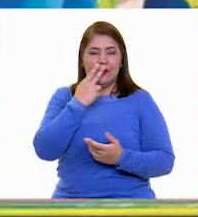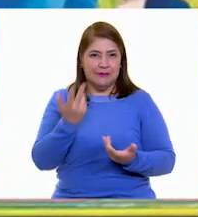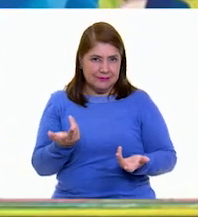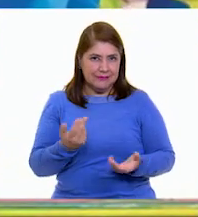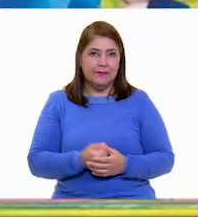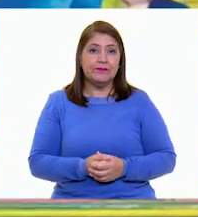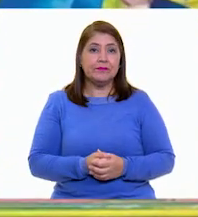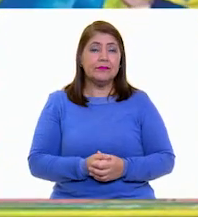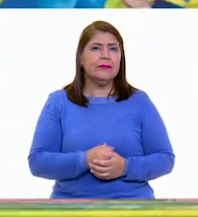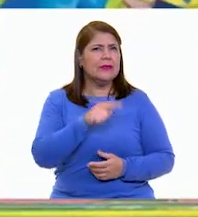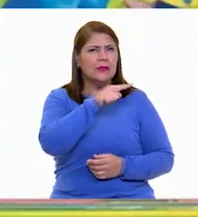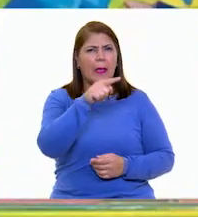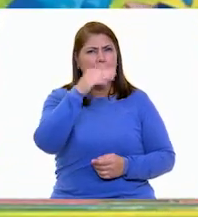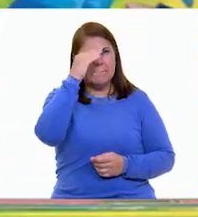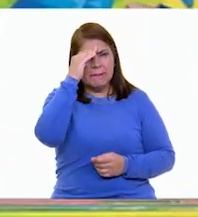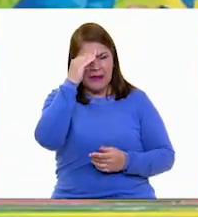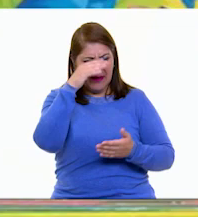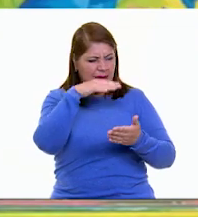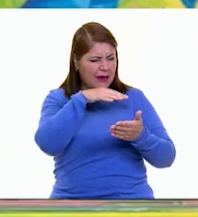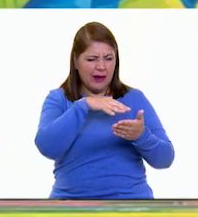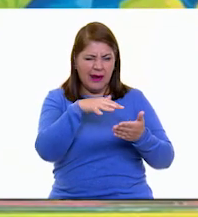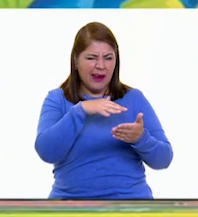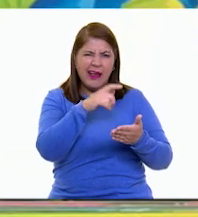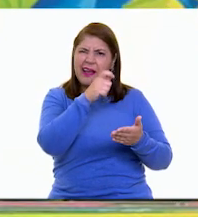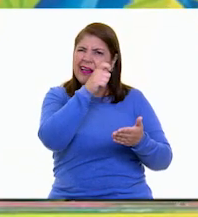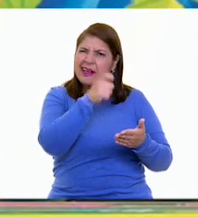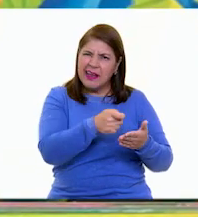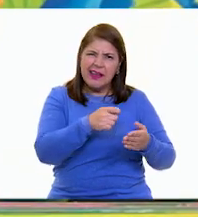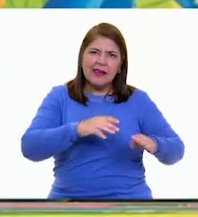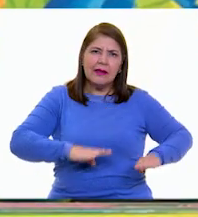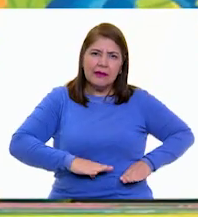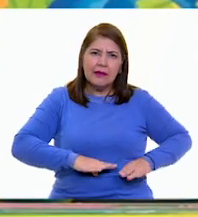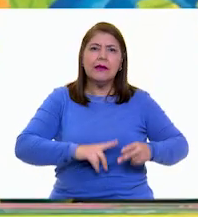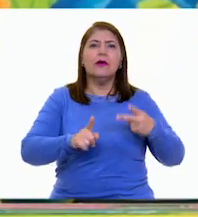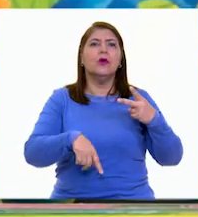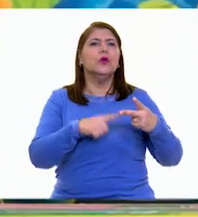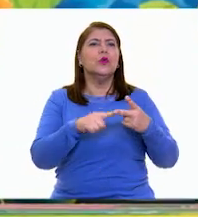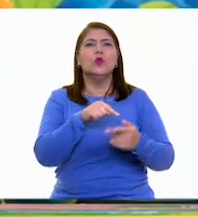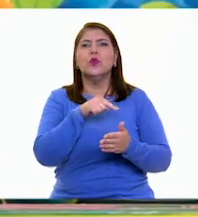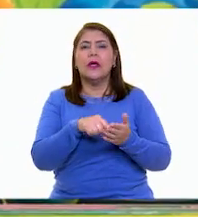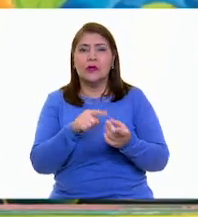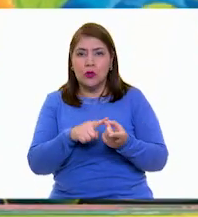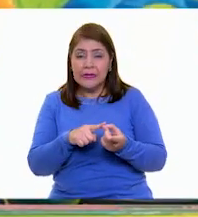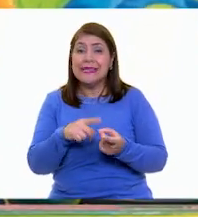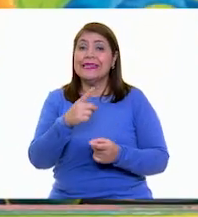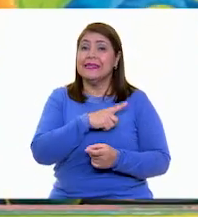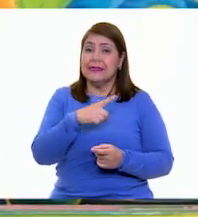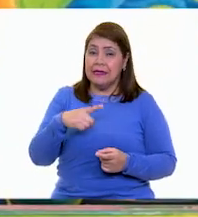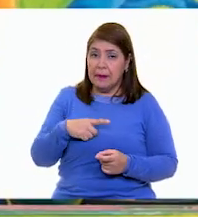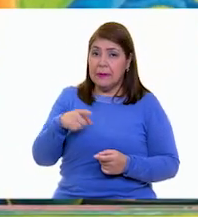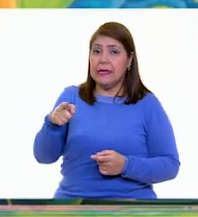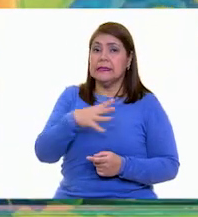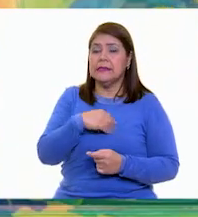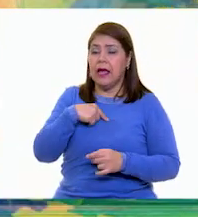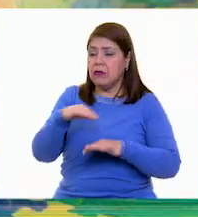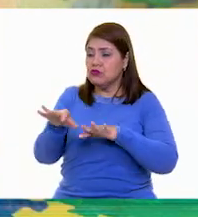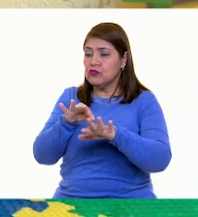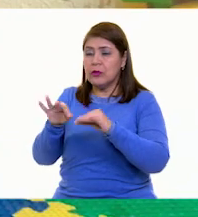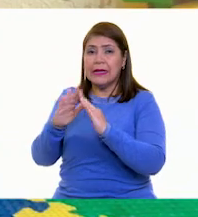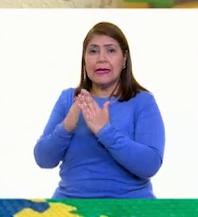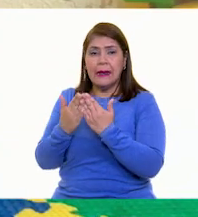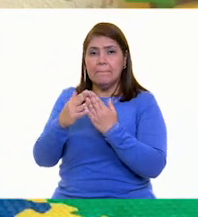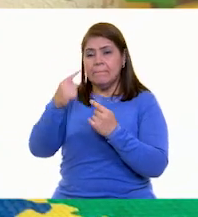Piensen en qué leer y dónde leer. Es importante que permitas a tu hija o hijo seleccionar el libro que